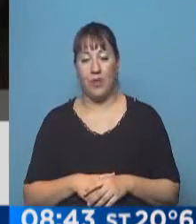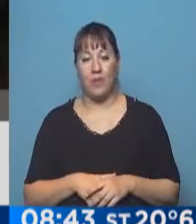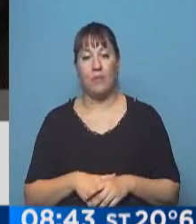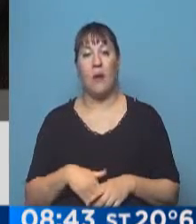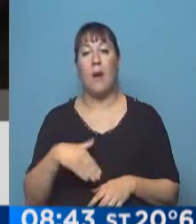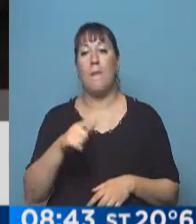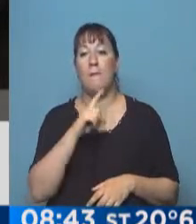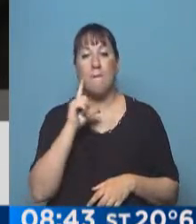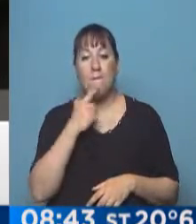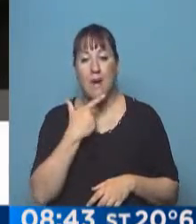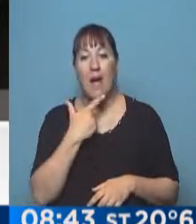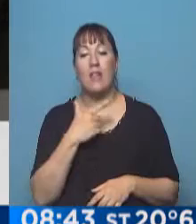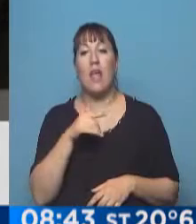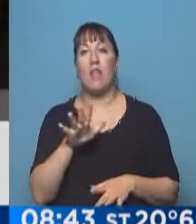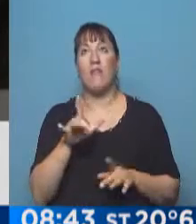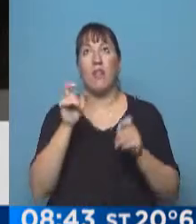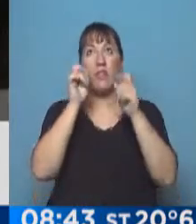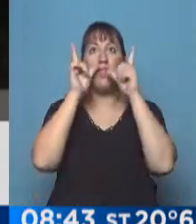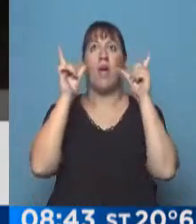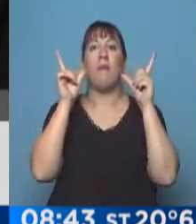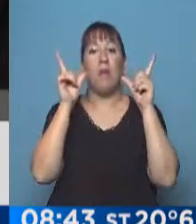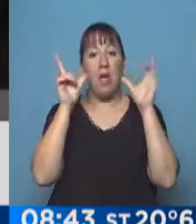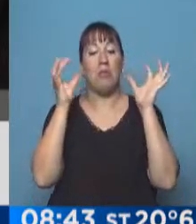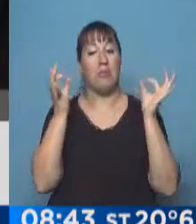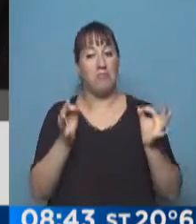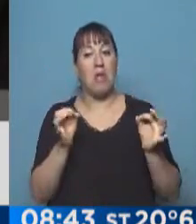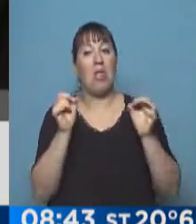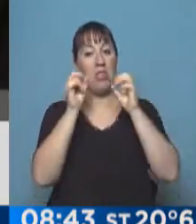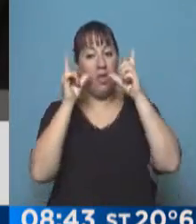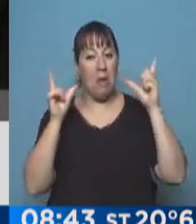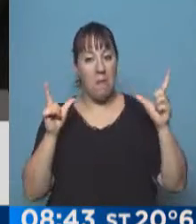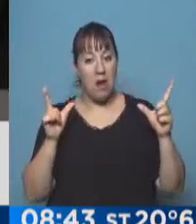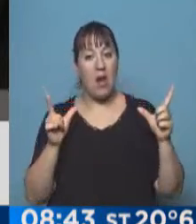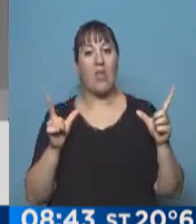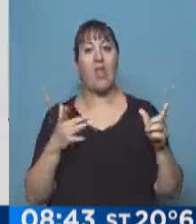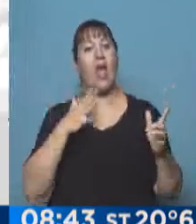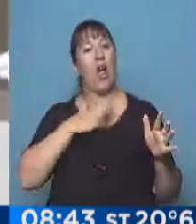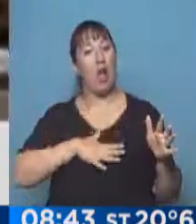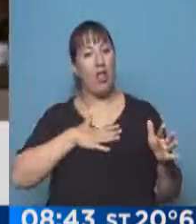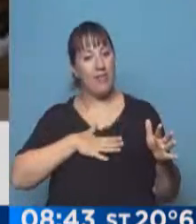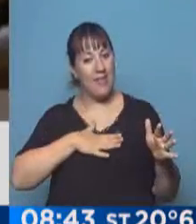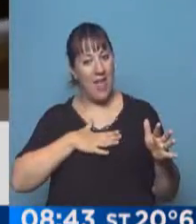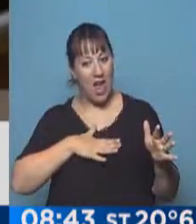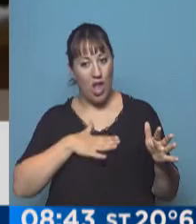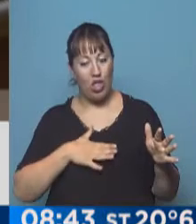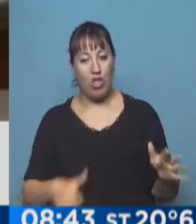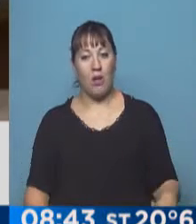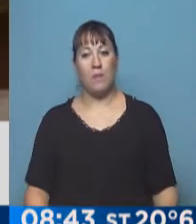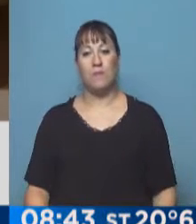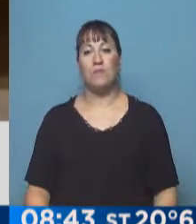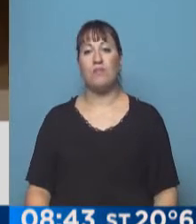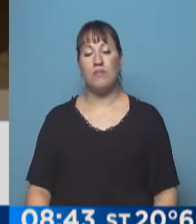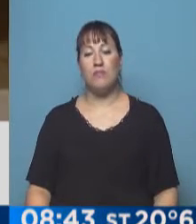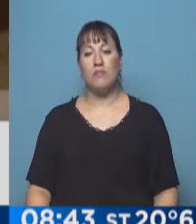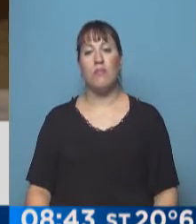Matías se mantenía más horas despierto, más lúcido, más contento. Y empezó a